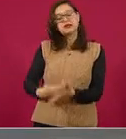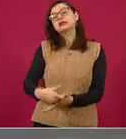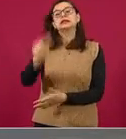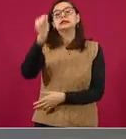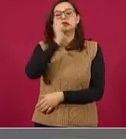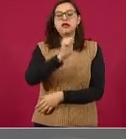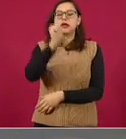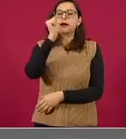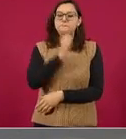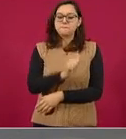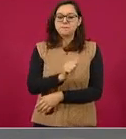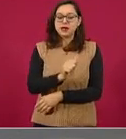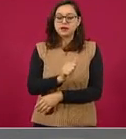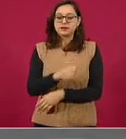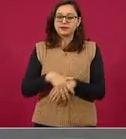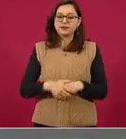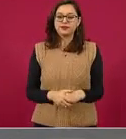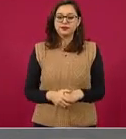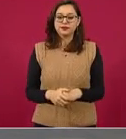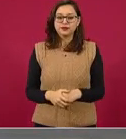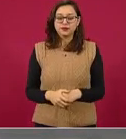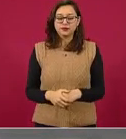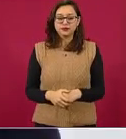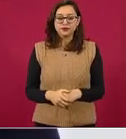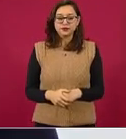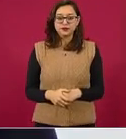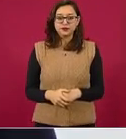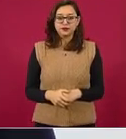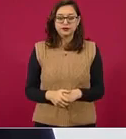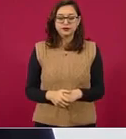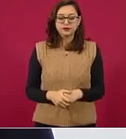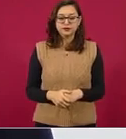Después de que triunfa el movimiento liberal,